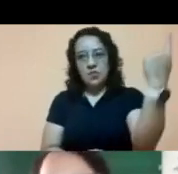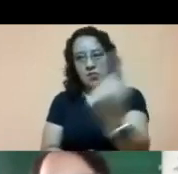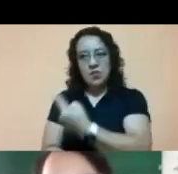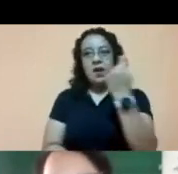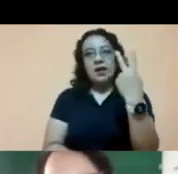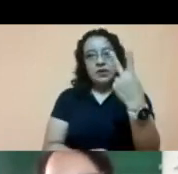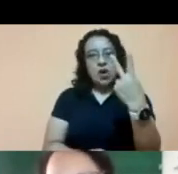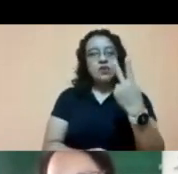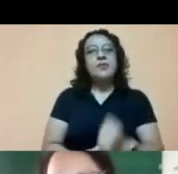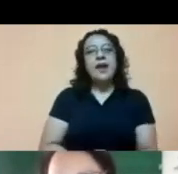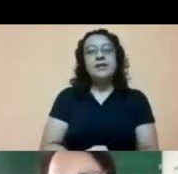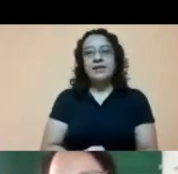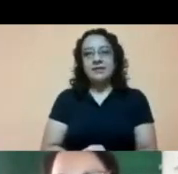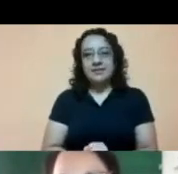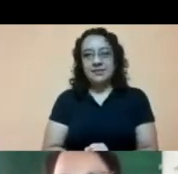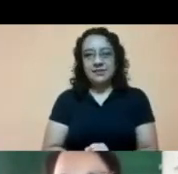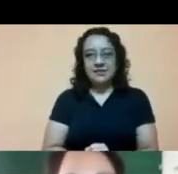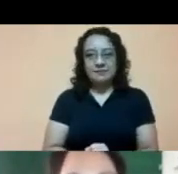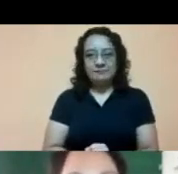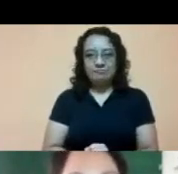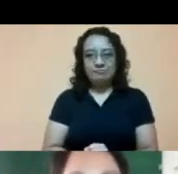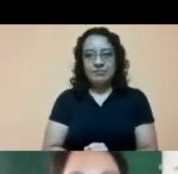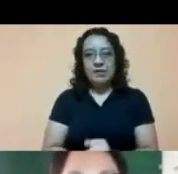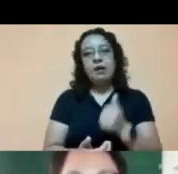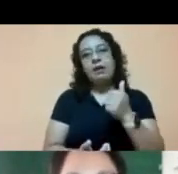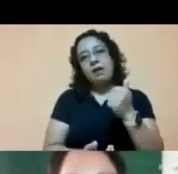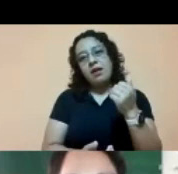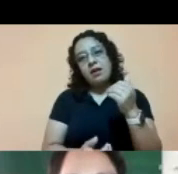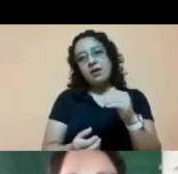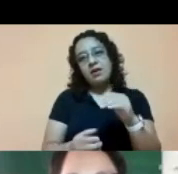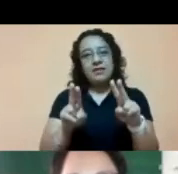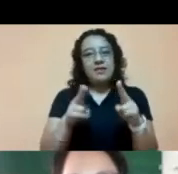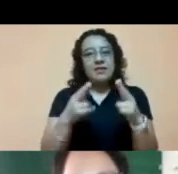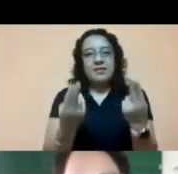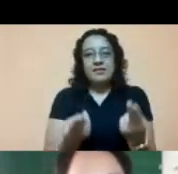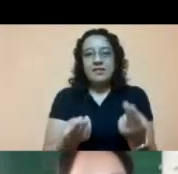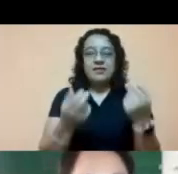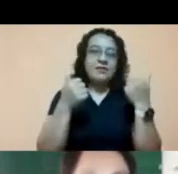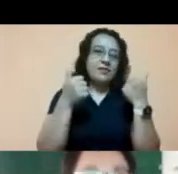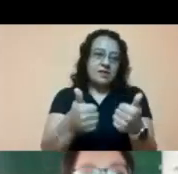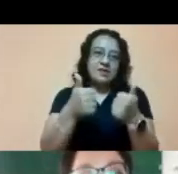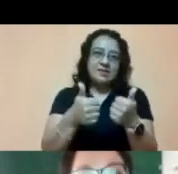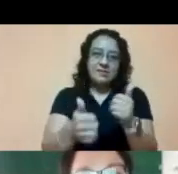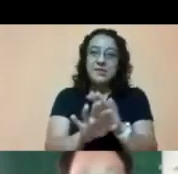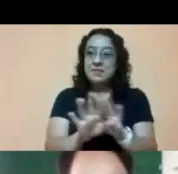Muy bien, a ustedes, ¿cómo lo hacen? Muy bien.